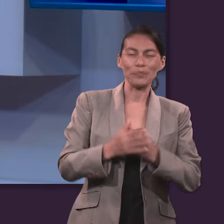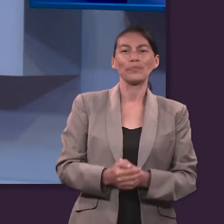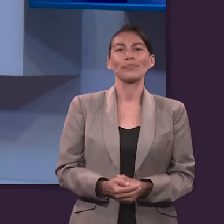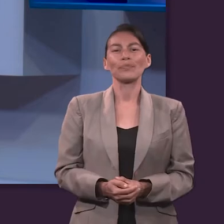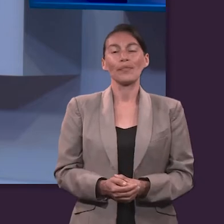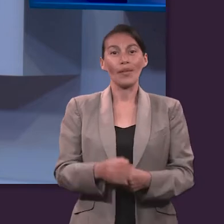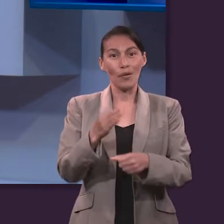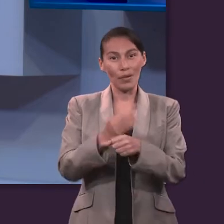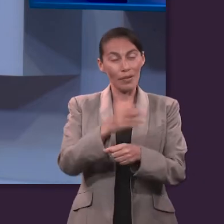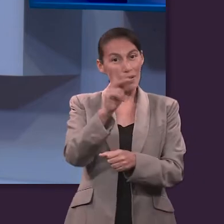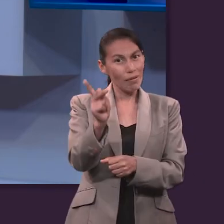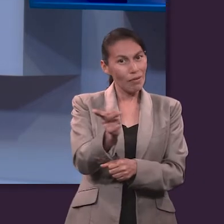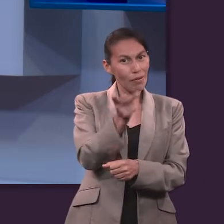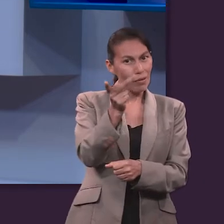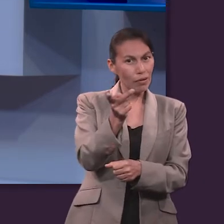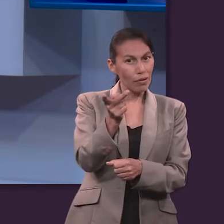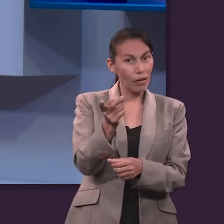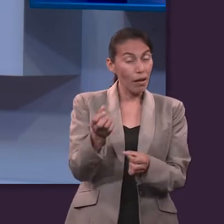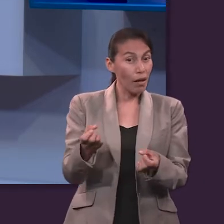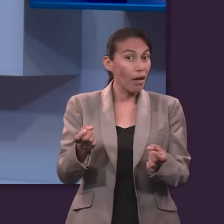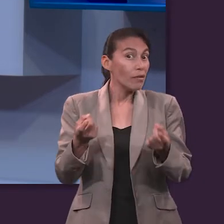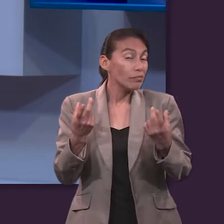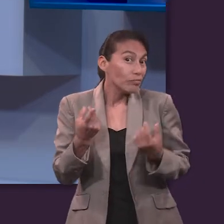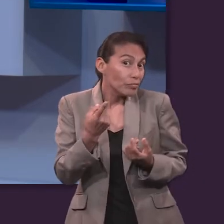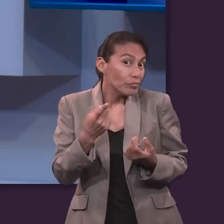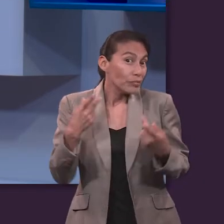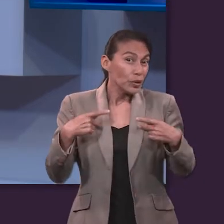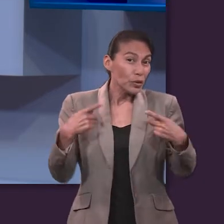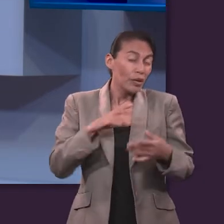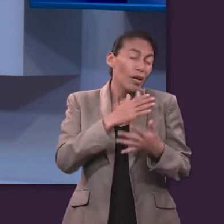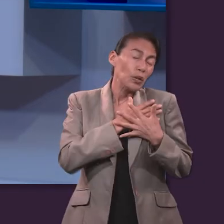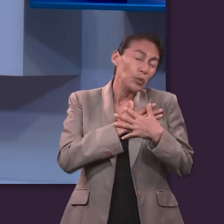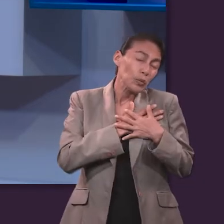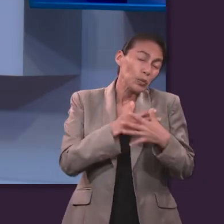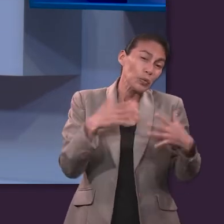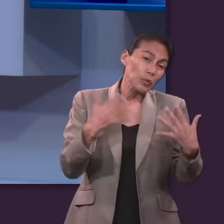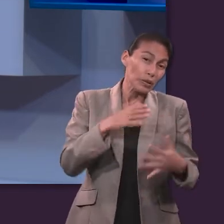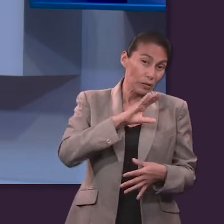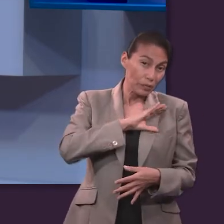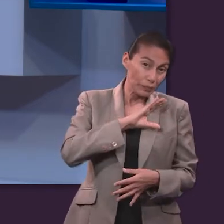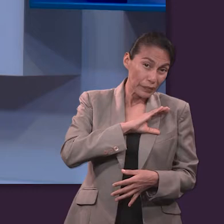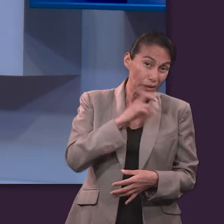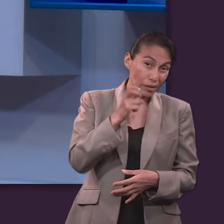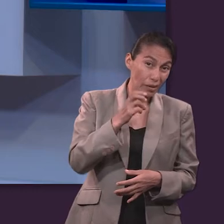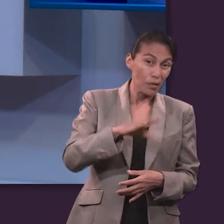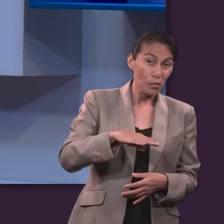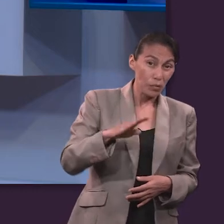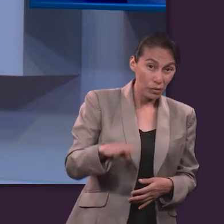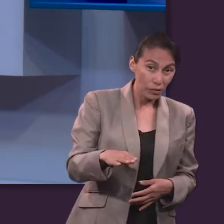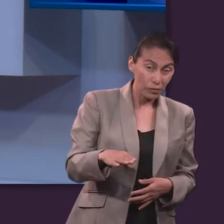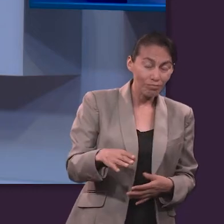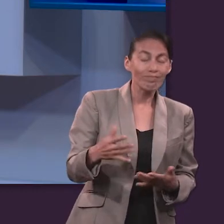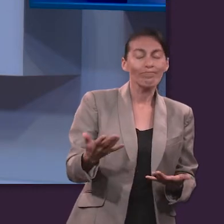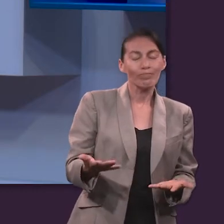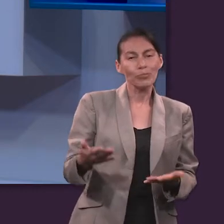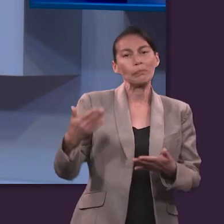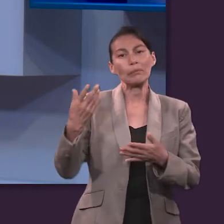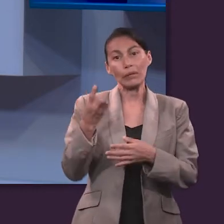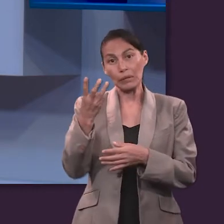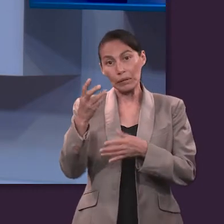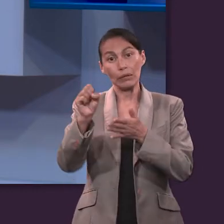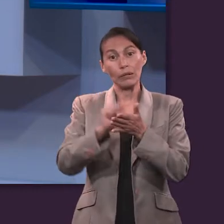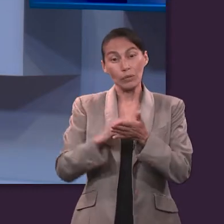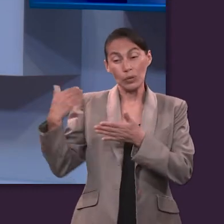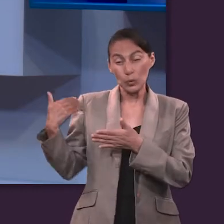una pregunta. ¿Quién no ha perdido a un ser amado? Precisamente a lo largo de este trimestre vamos a estudiar